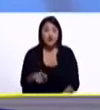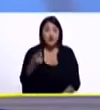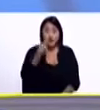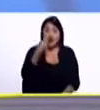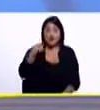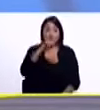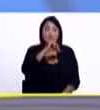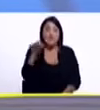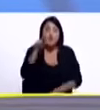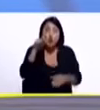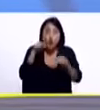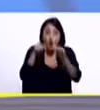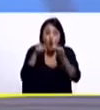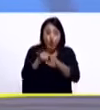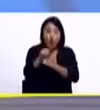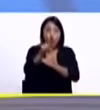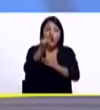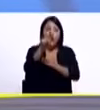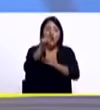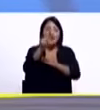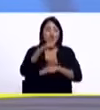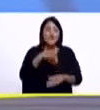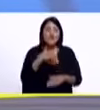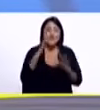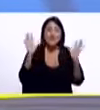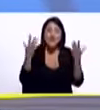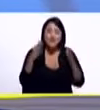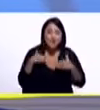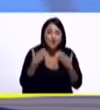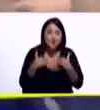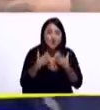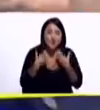goleada y todavía estamos sintiendo esa emoción,